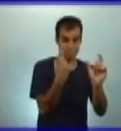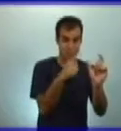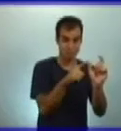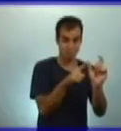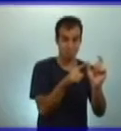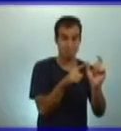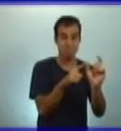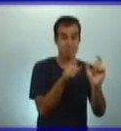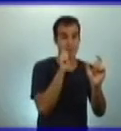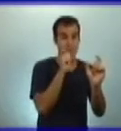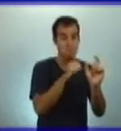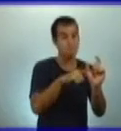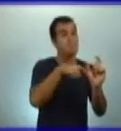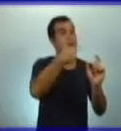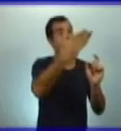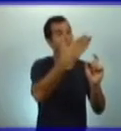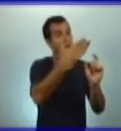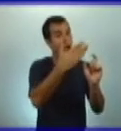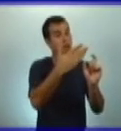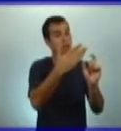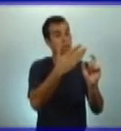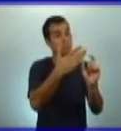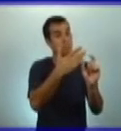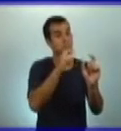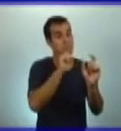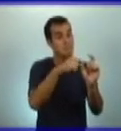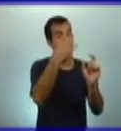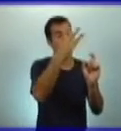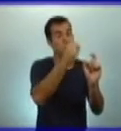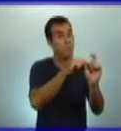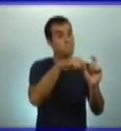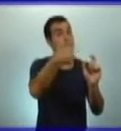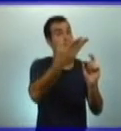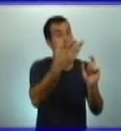mayor o igual que el sustraendo.